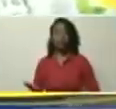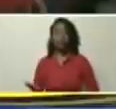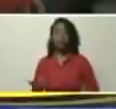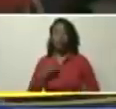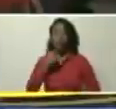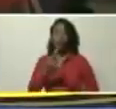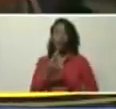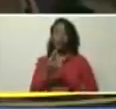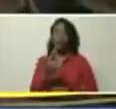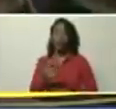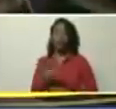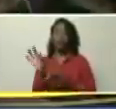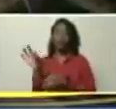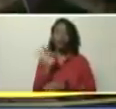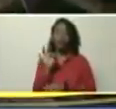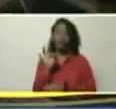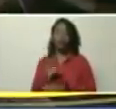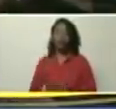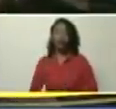deliberado.